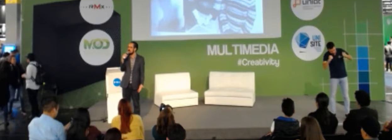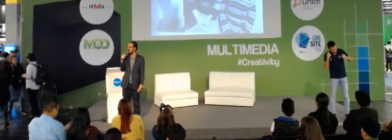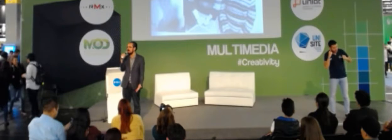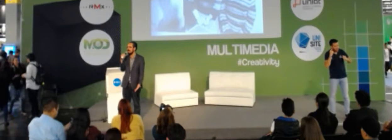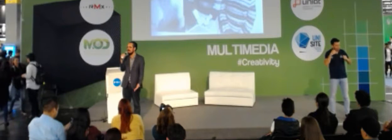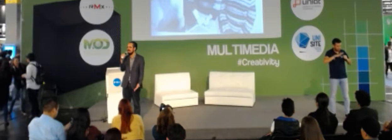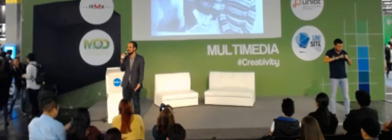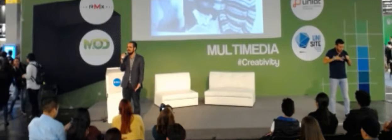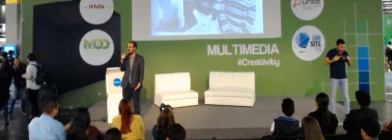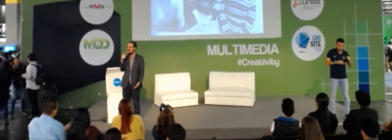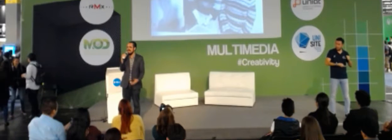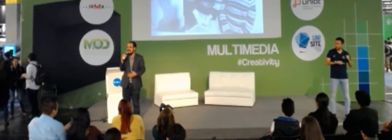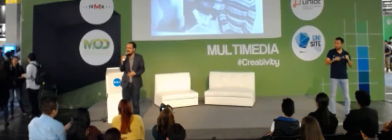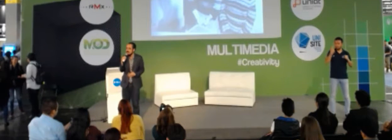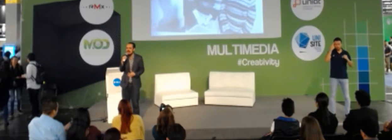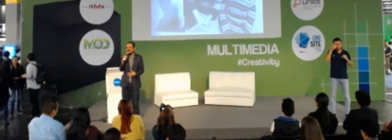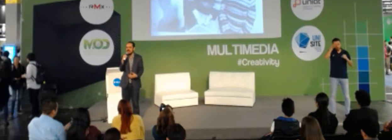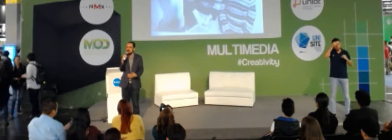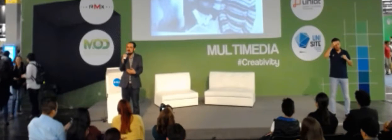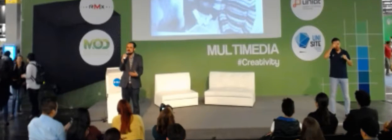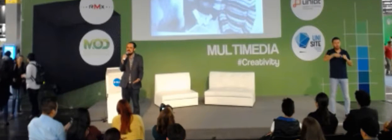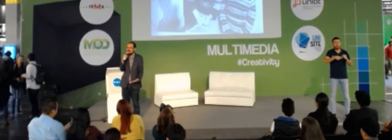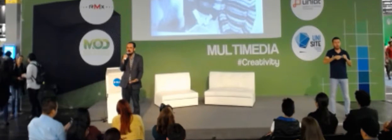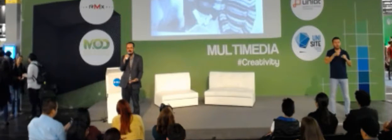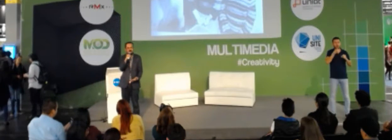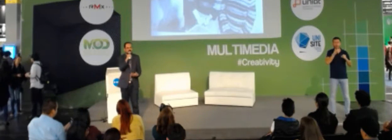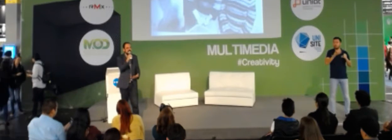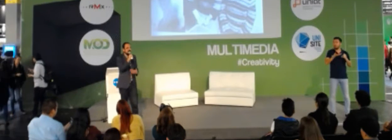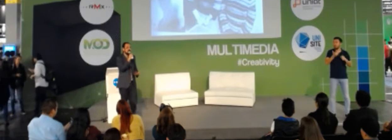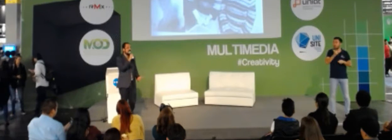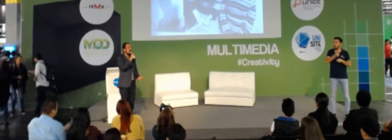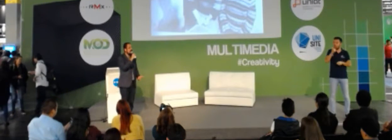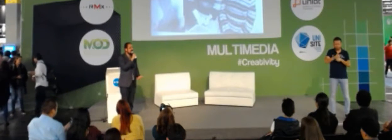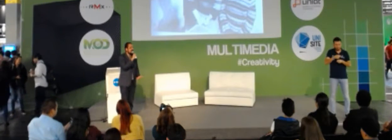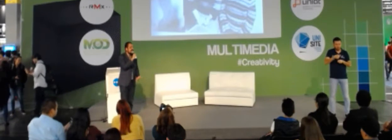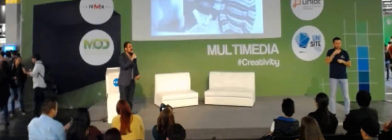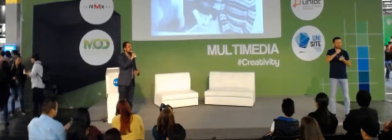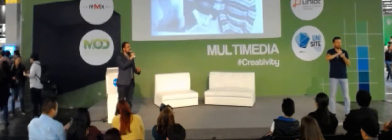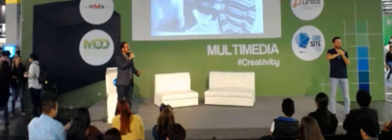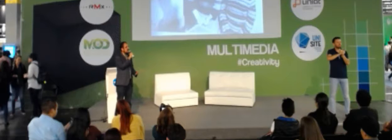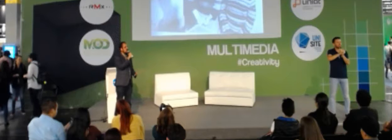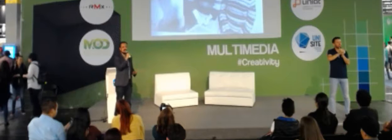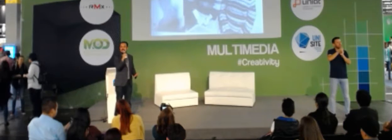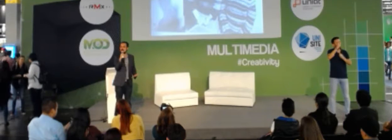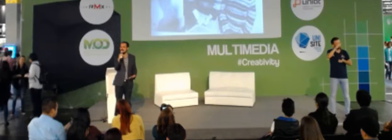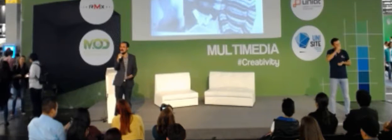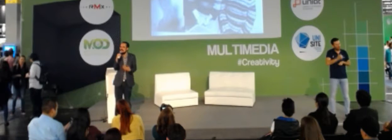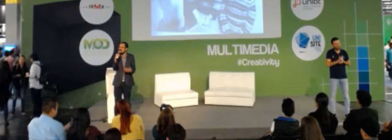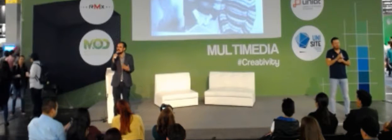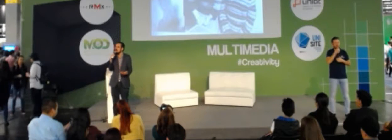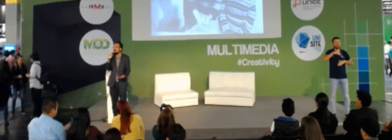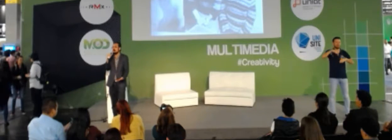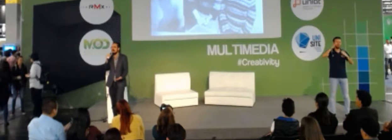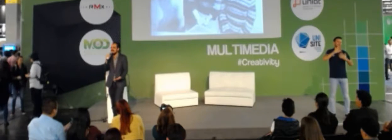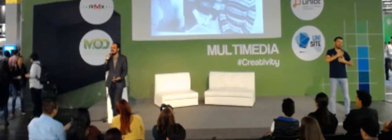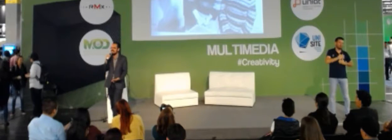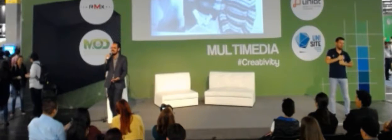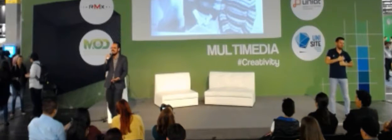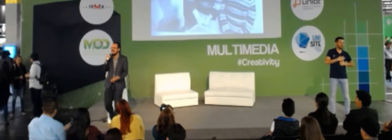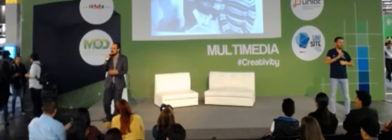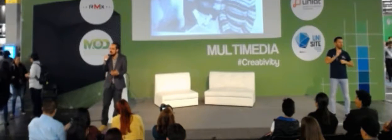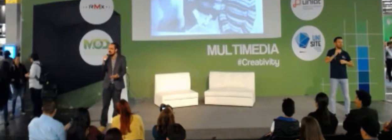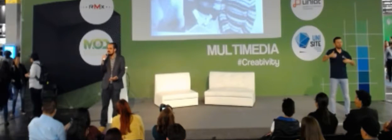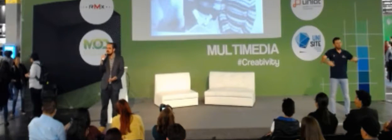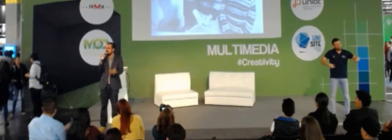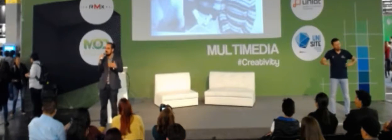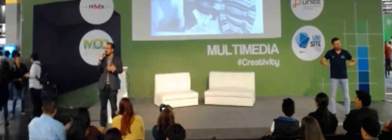que pasaba, el niño crecía con muchísimos, muchísimos traumas, crecía con muchísimas inconformidades y